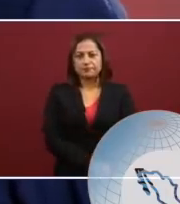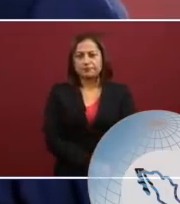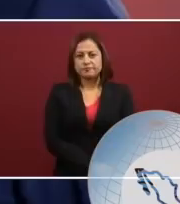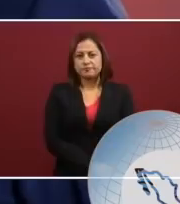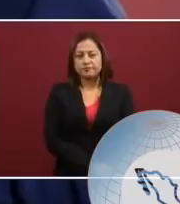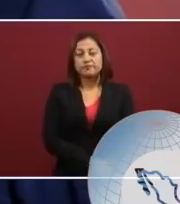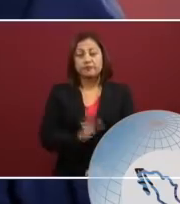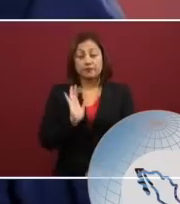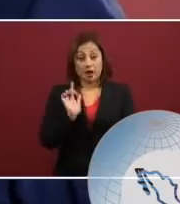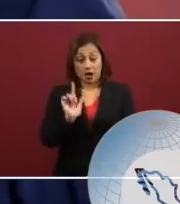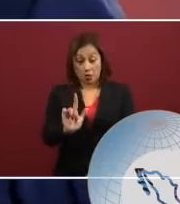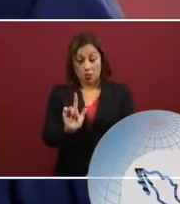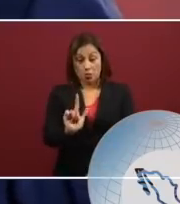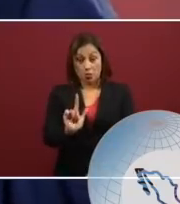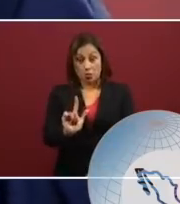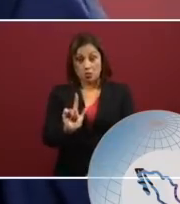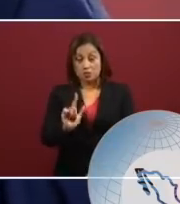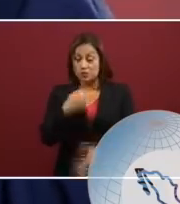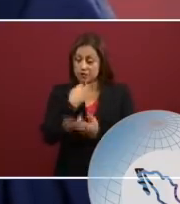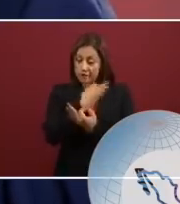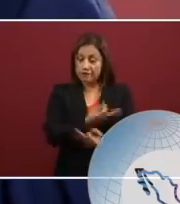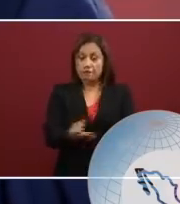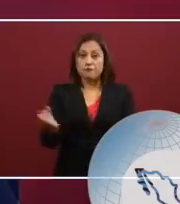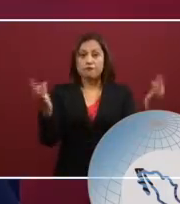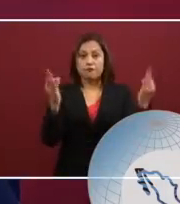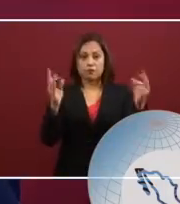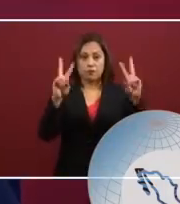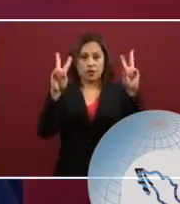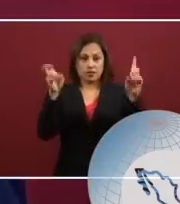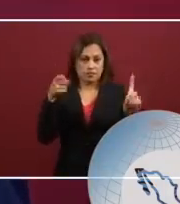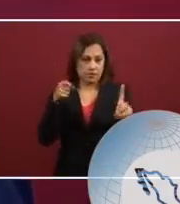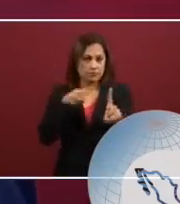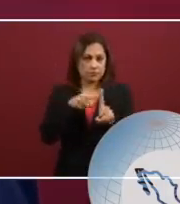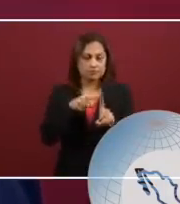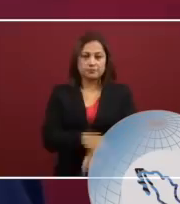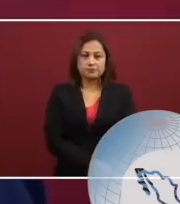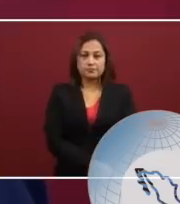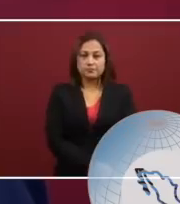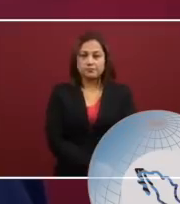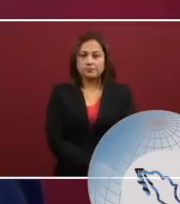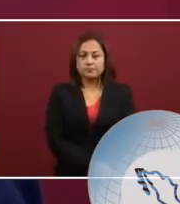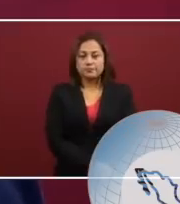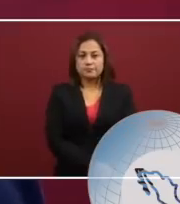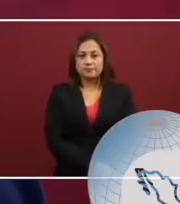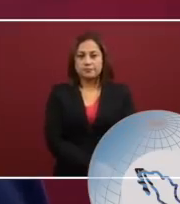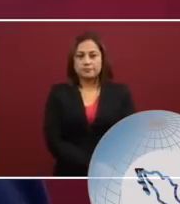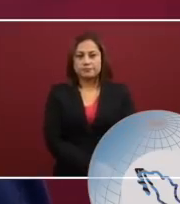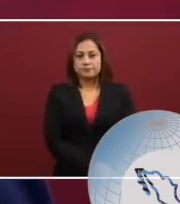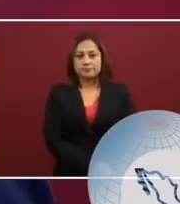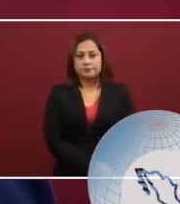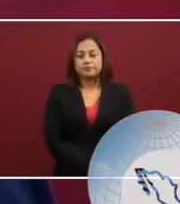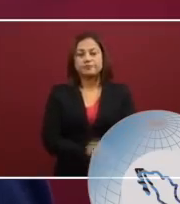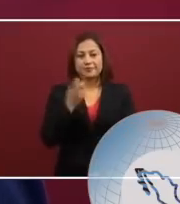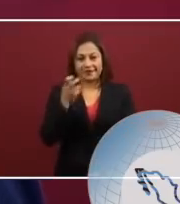El lunes vamos a informar sobre este asunto. Es parte también de